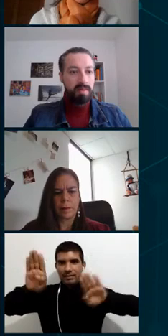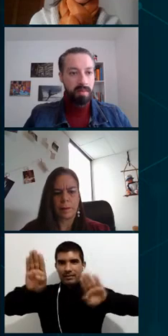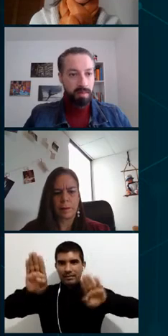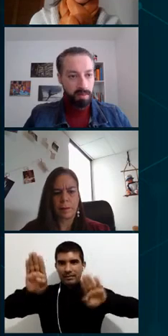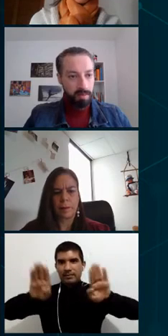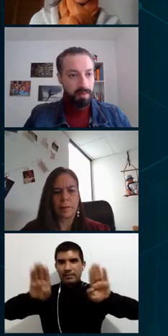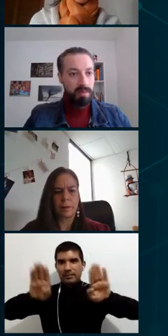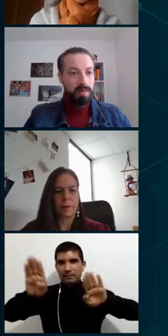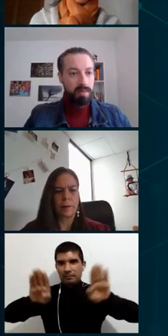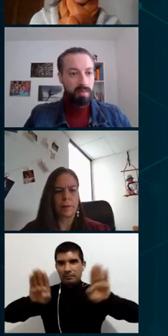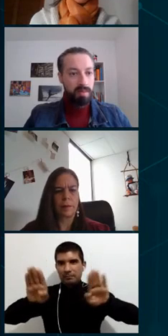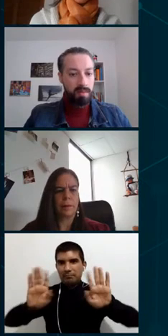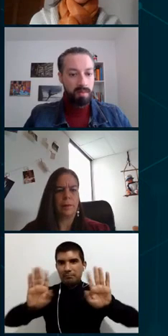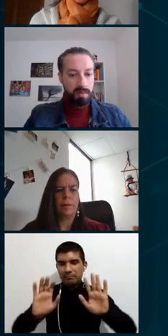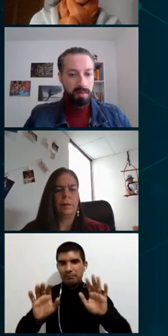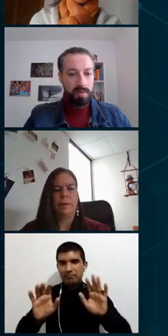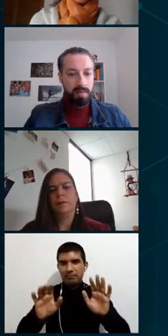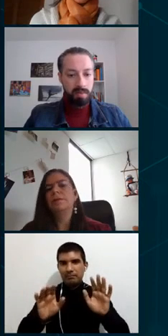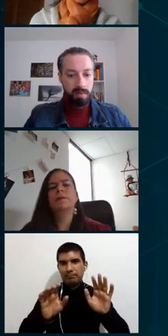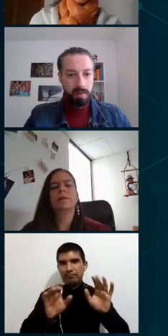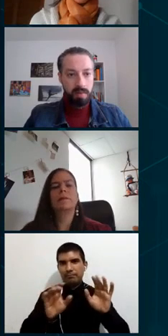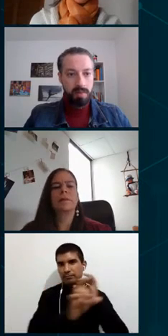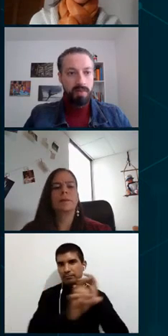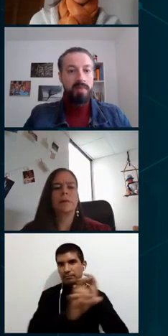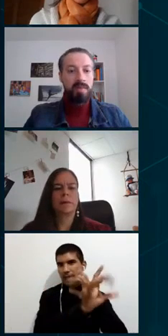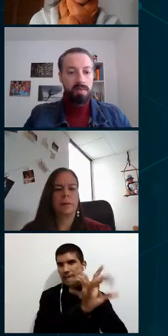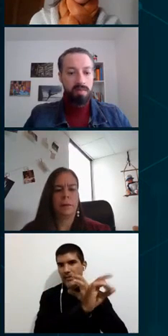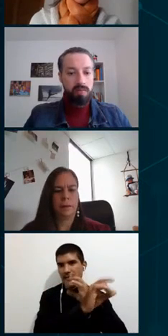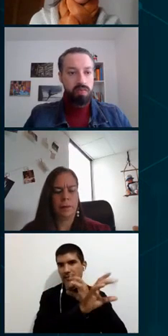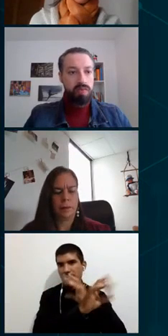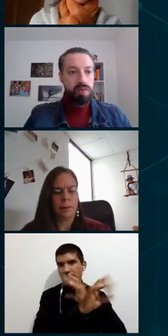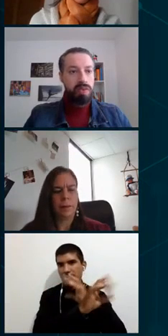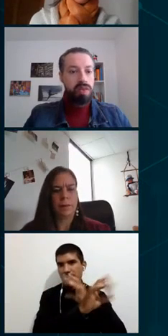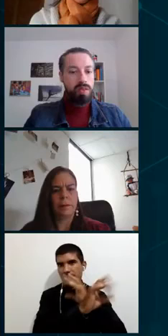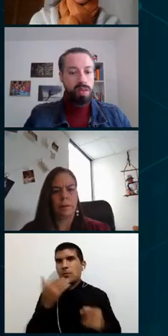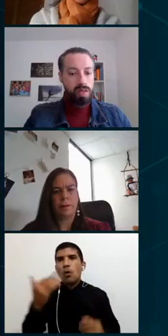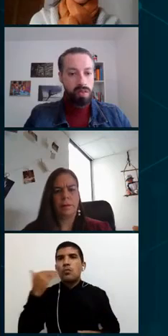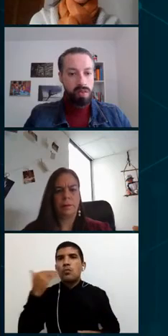que saliendo María del almacén del centro comercial viera